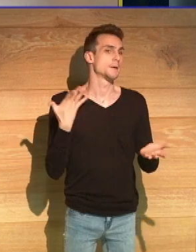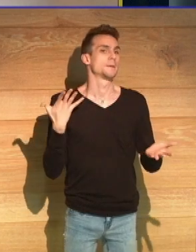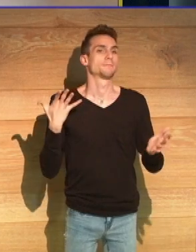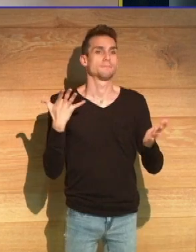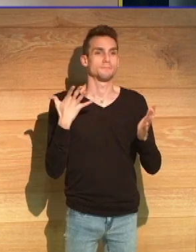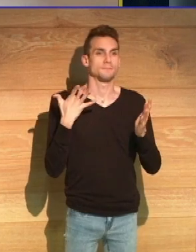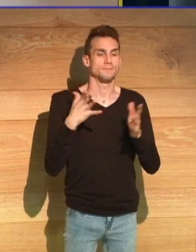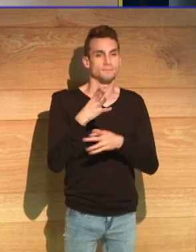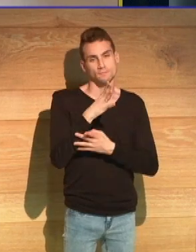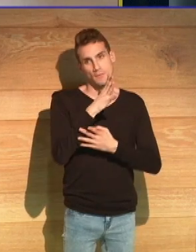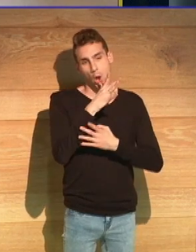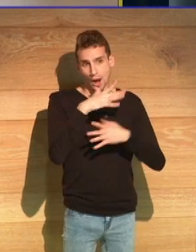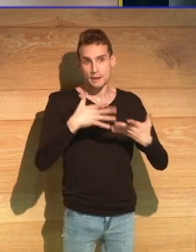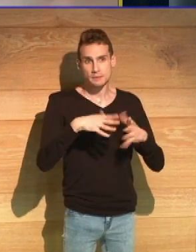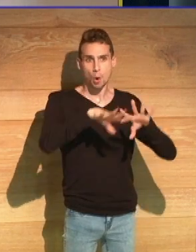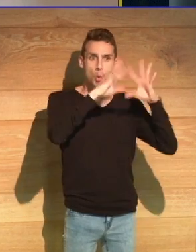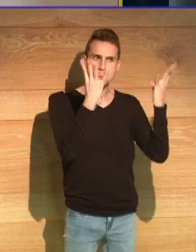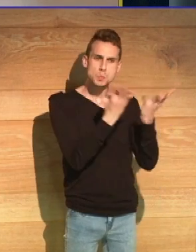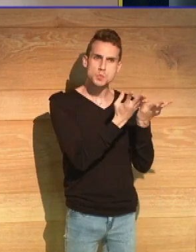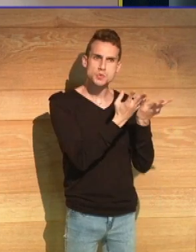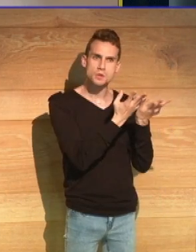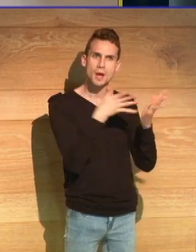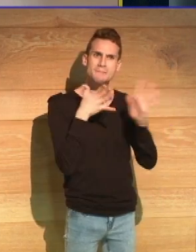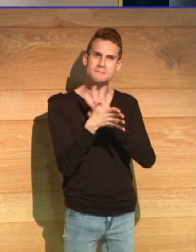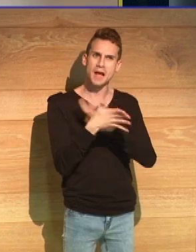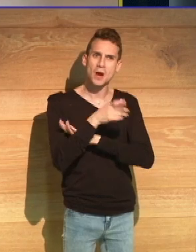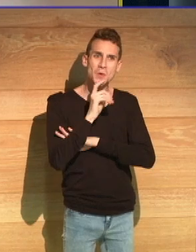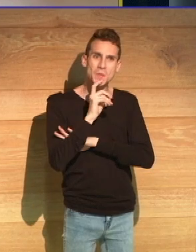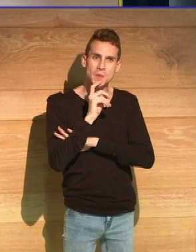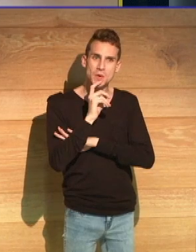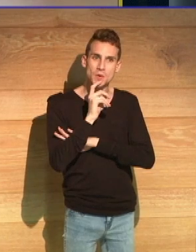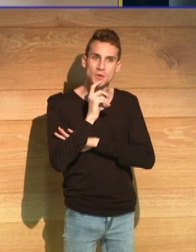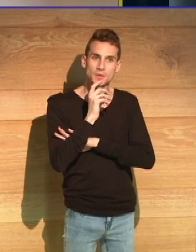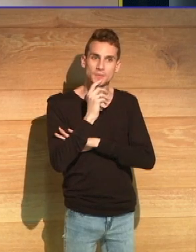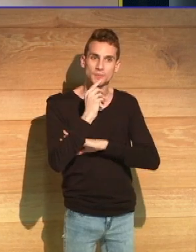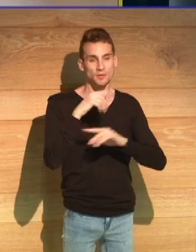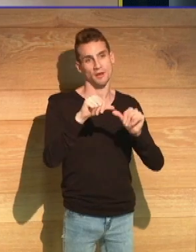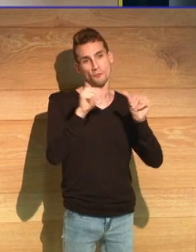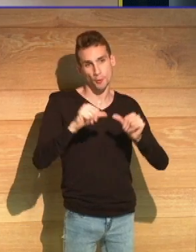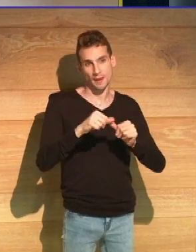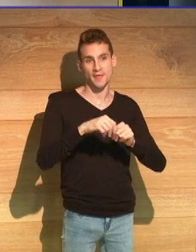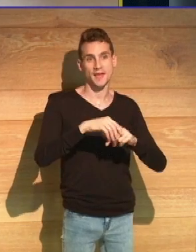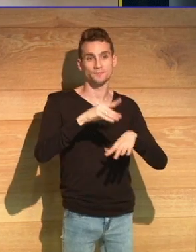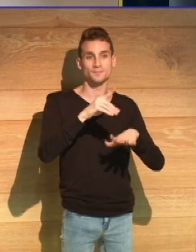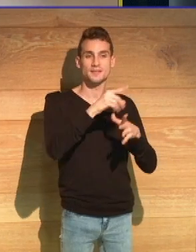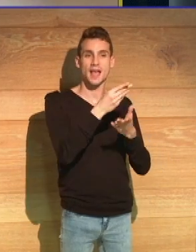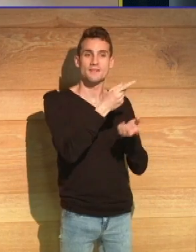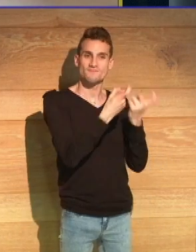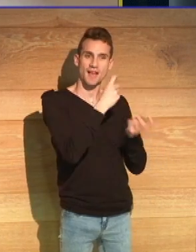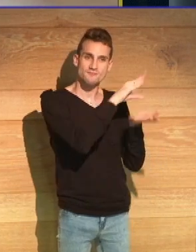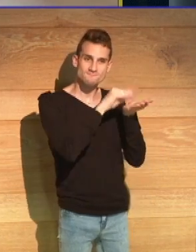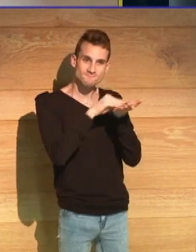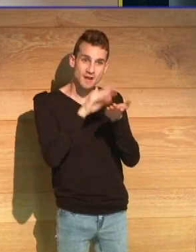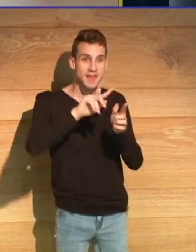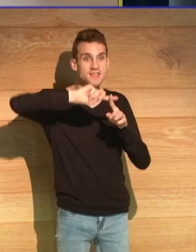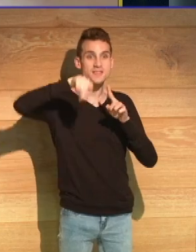cómo explicamos el mundo creando grandes conjuntos de datos que luego queremos representar y explicar, ¿no?